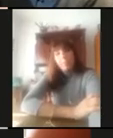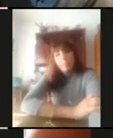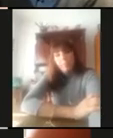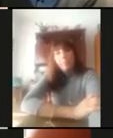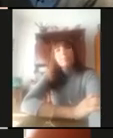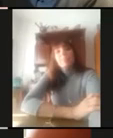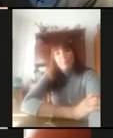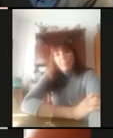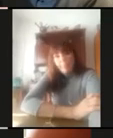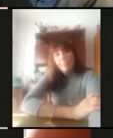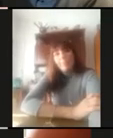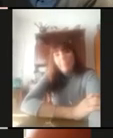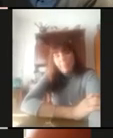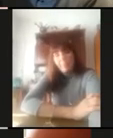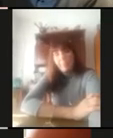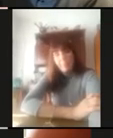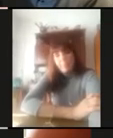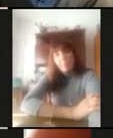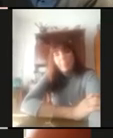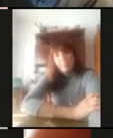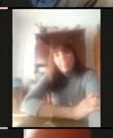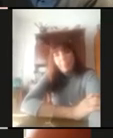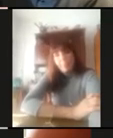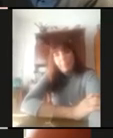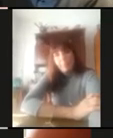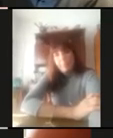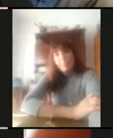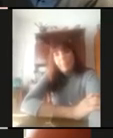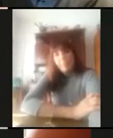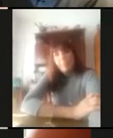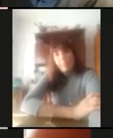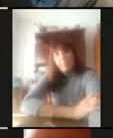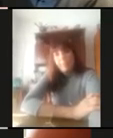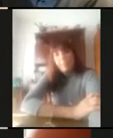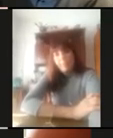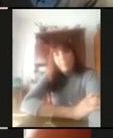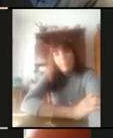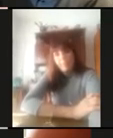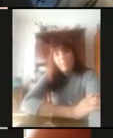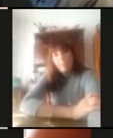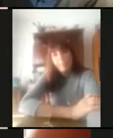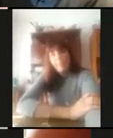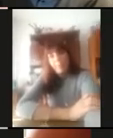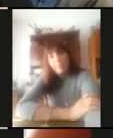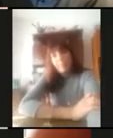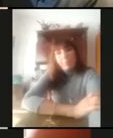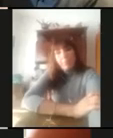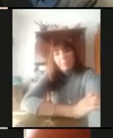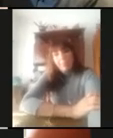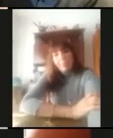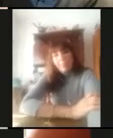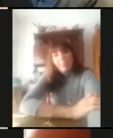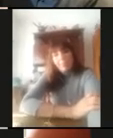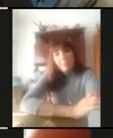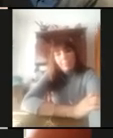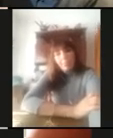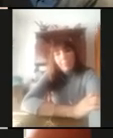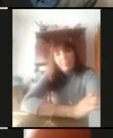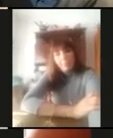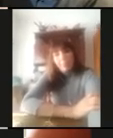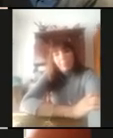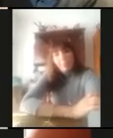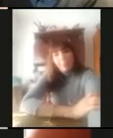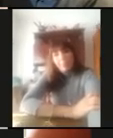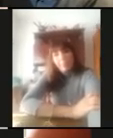se va a suiza renuncia al instituto de criminología su frondosa biblioteca